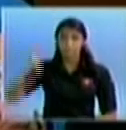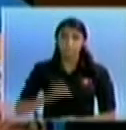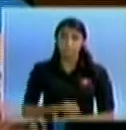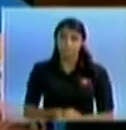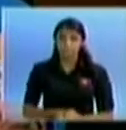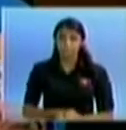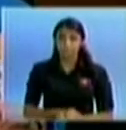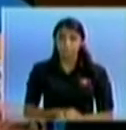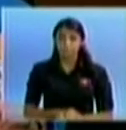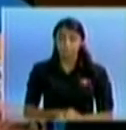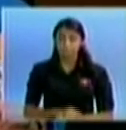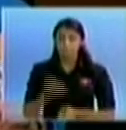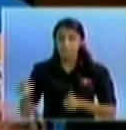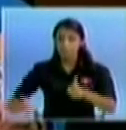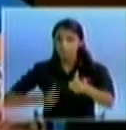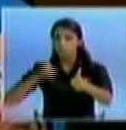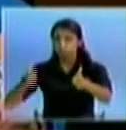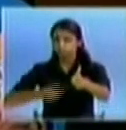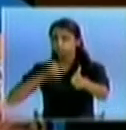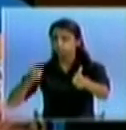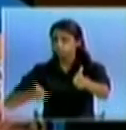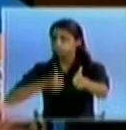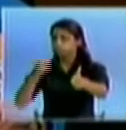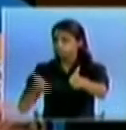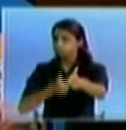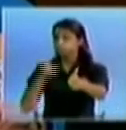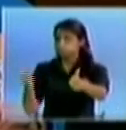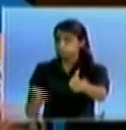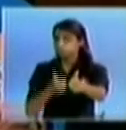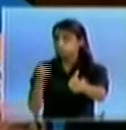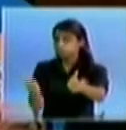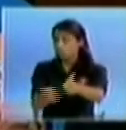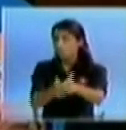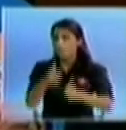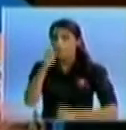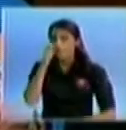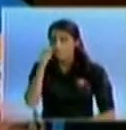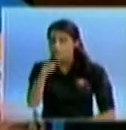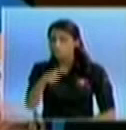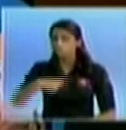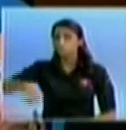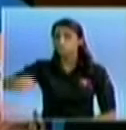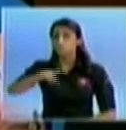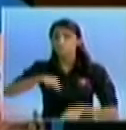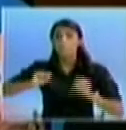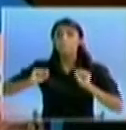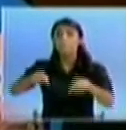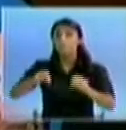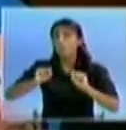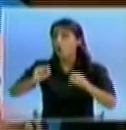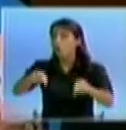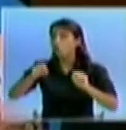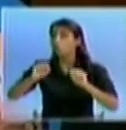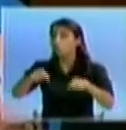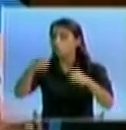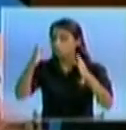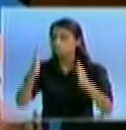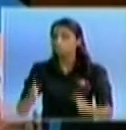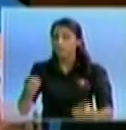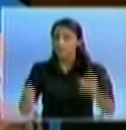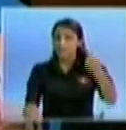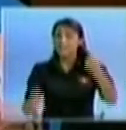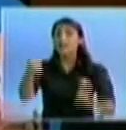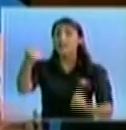iniciaron una persecución y un seguimiento a un grupo de motorizados y